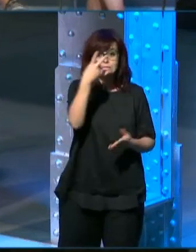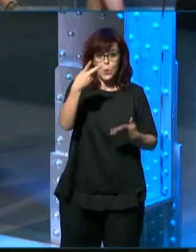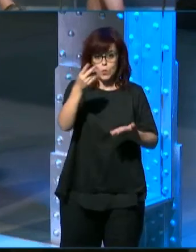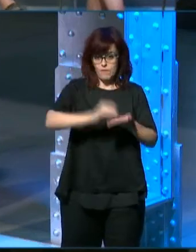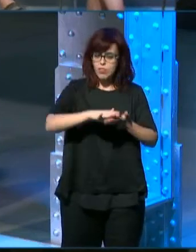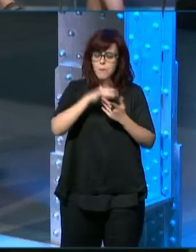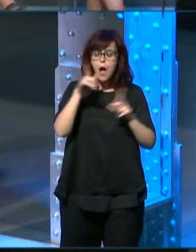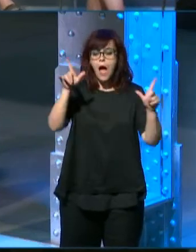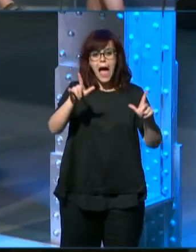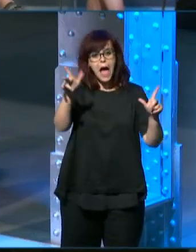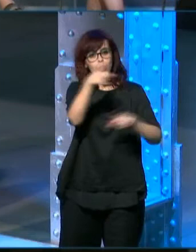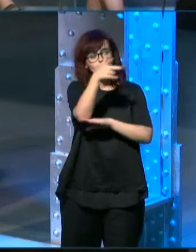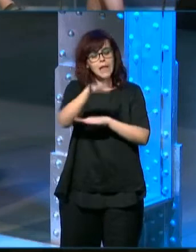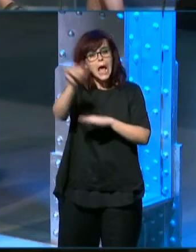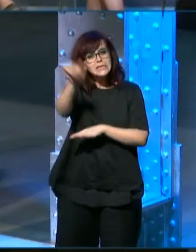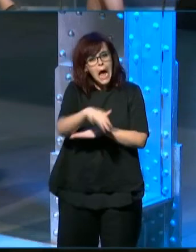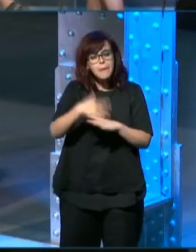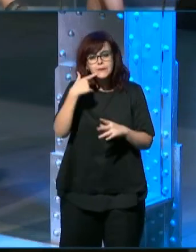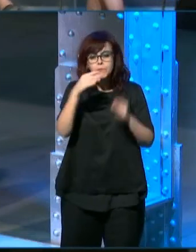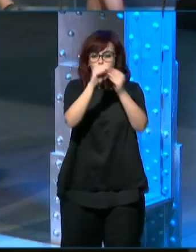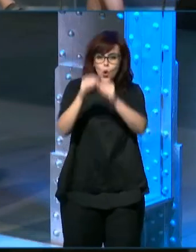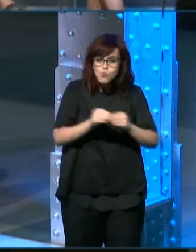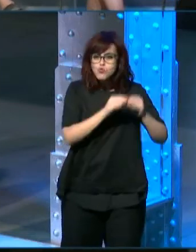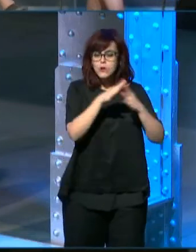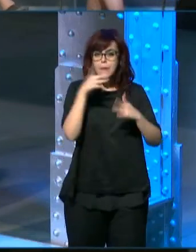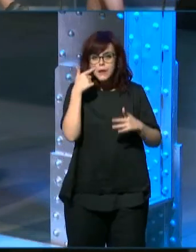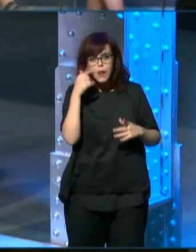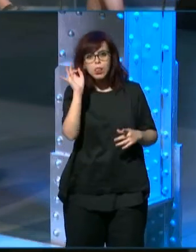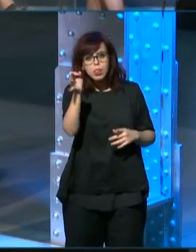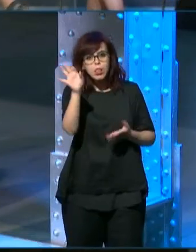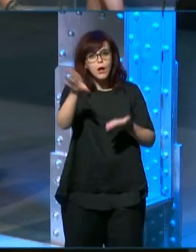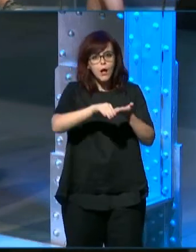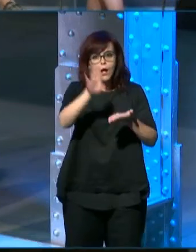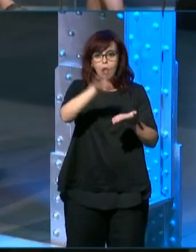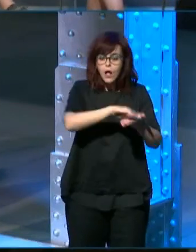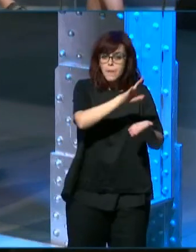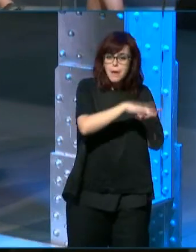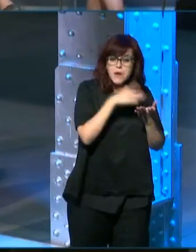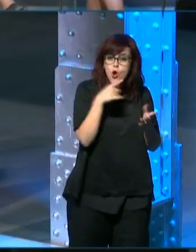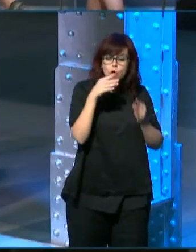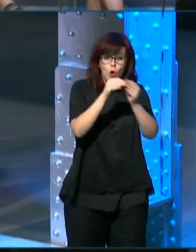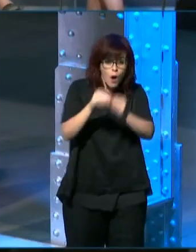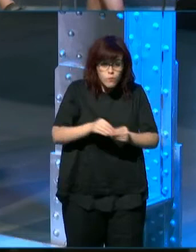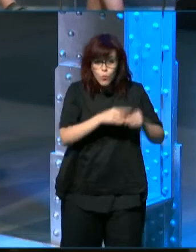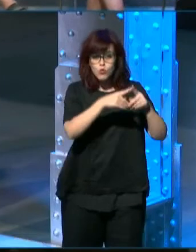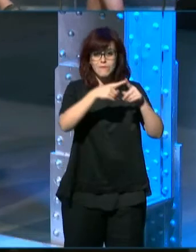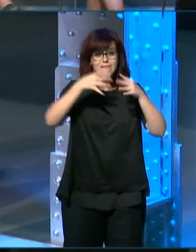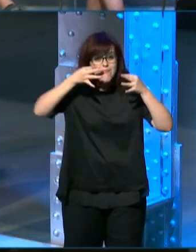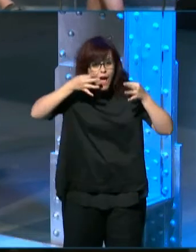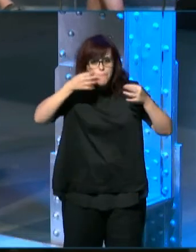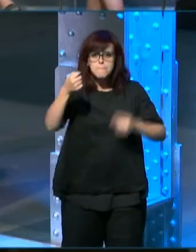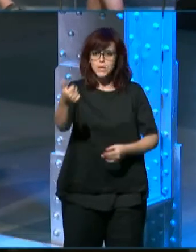y he dicho, voy a ver esta segunda vez para ver qué cosas hay en común entre las cosas que decimos. Y la verdad, veo pocas.